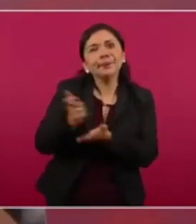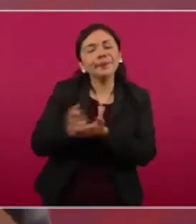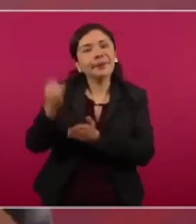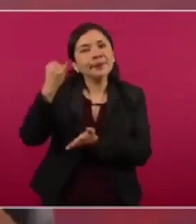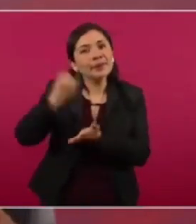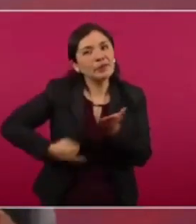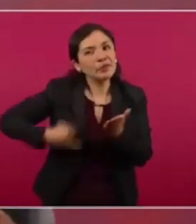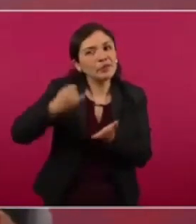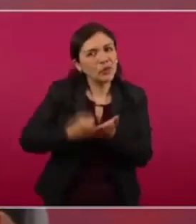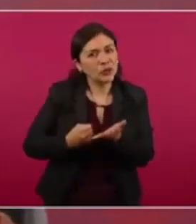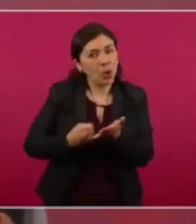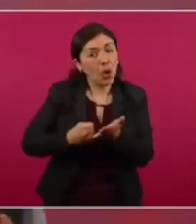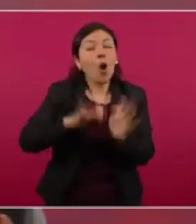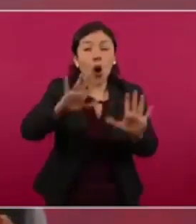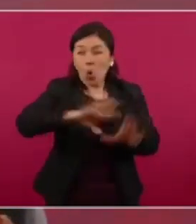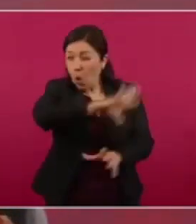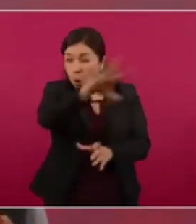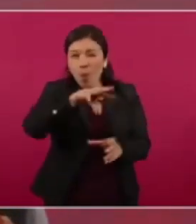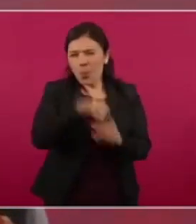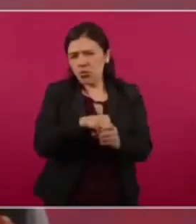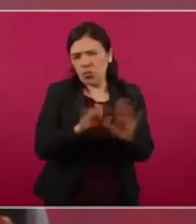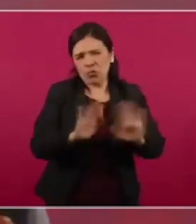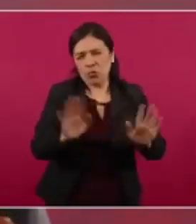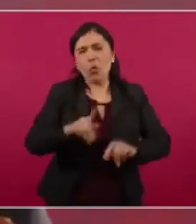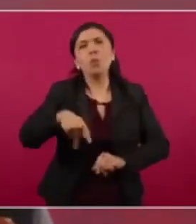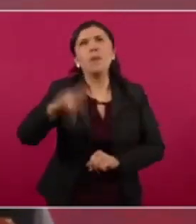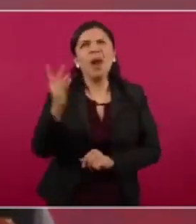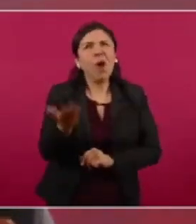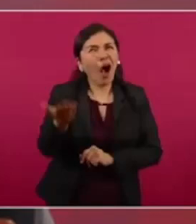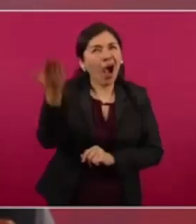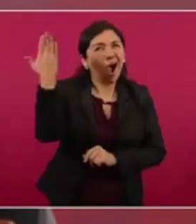No generalizo, pero había